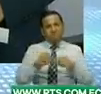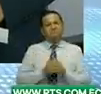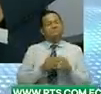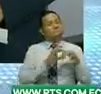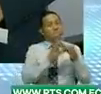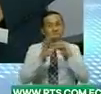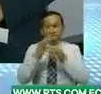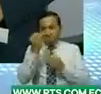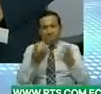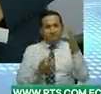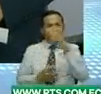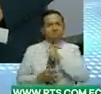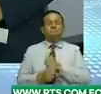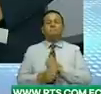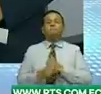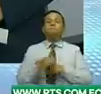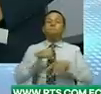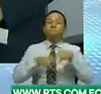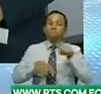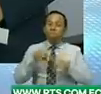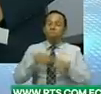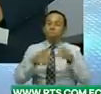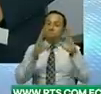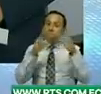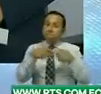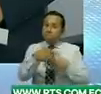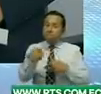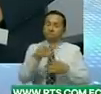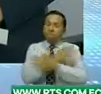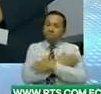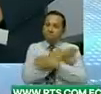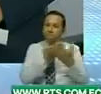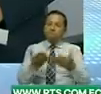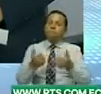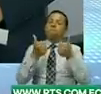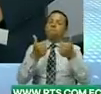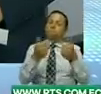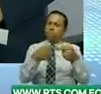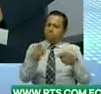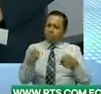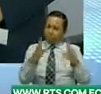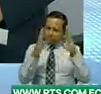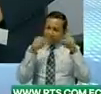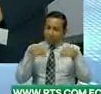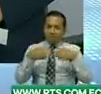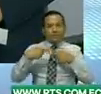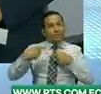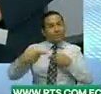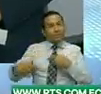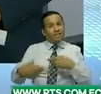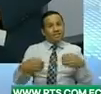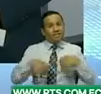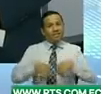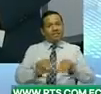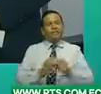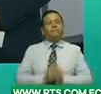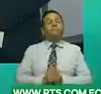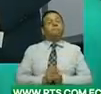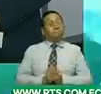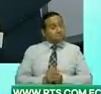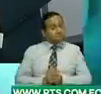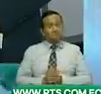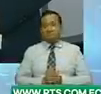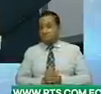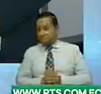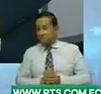noches. Compañeros y amables televidentes, bienvenidos y qué placer que nos acompañen fielmente como cada noche. Así es, Anali y Adriana y